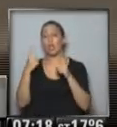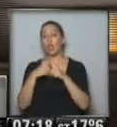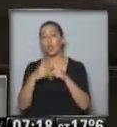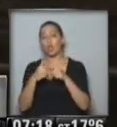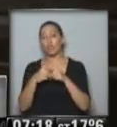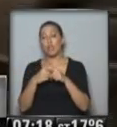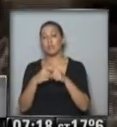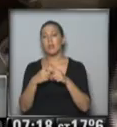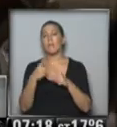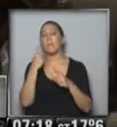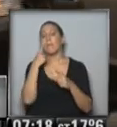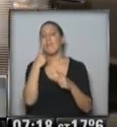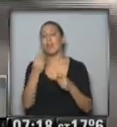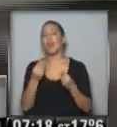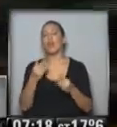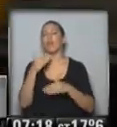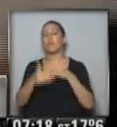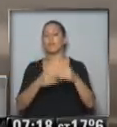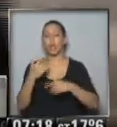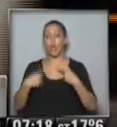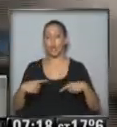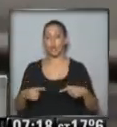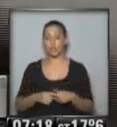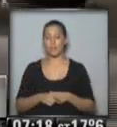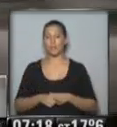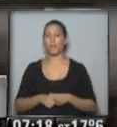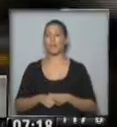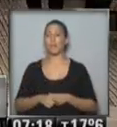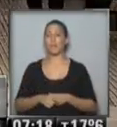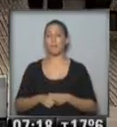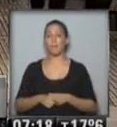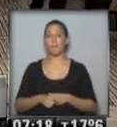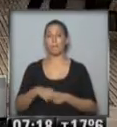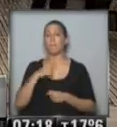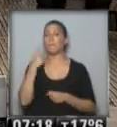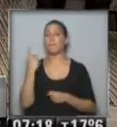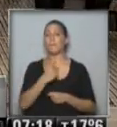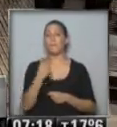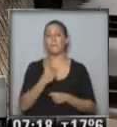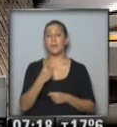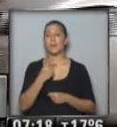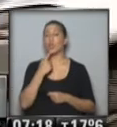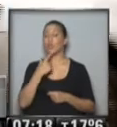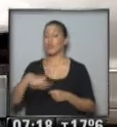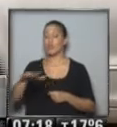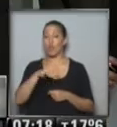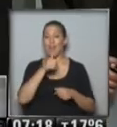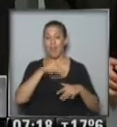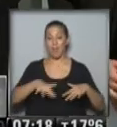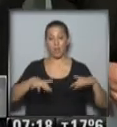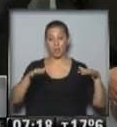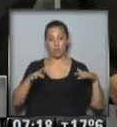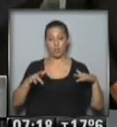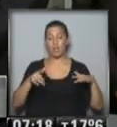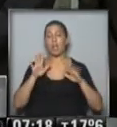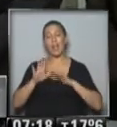permanentemente para ver cómo evolucionan las cosas. La primera medida es evitar las zonas inundables o anegables,